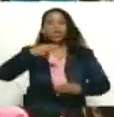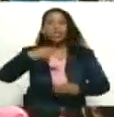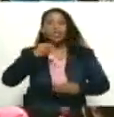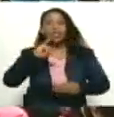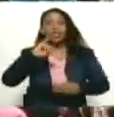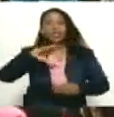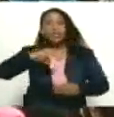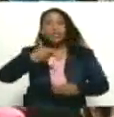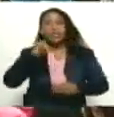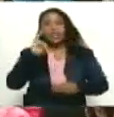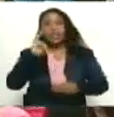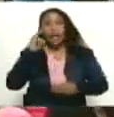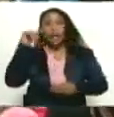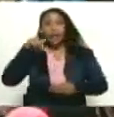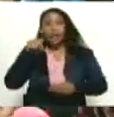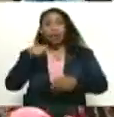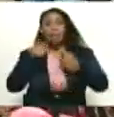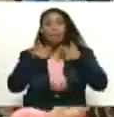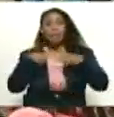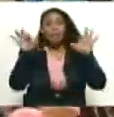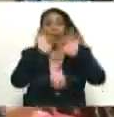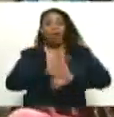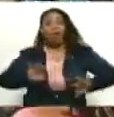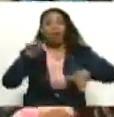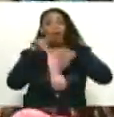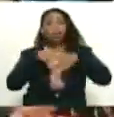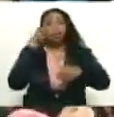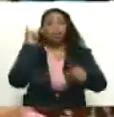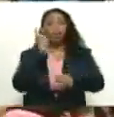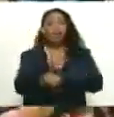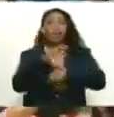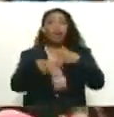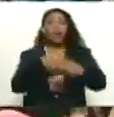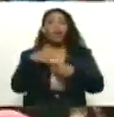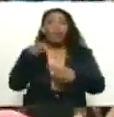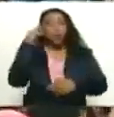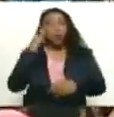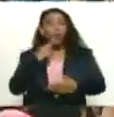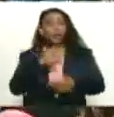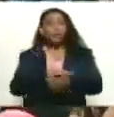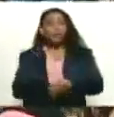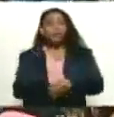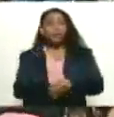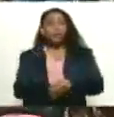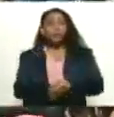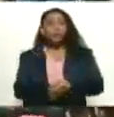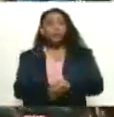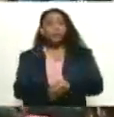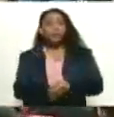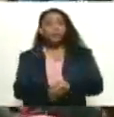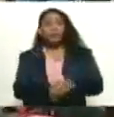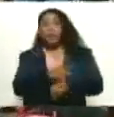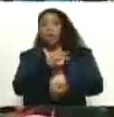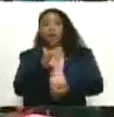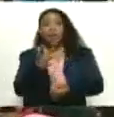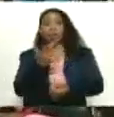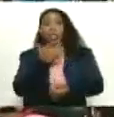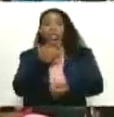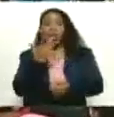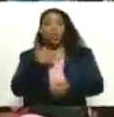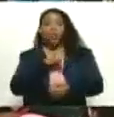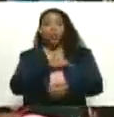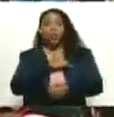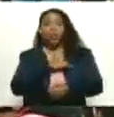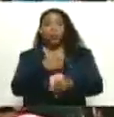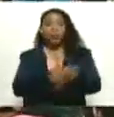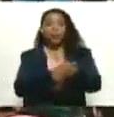ha perdido nunca una elección. Así debe ser la revolución bolivariana. Que no puedan con nosotros, hermanos y